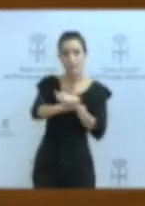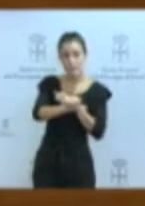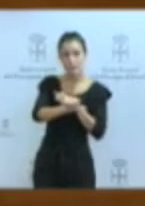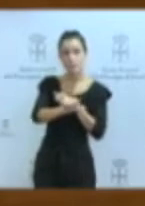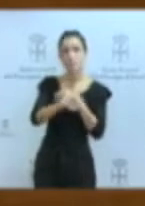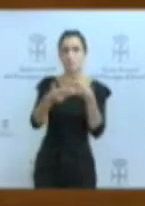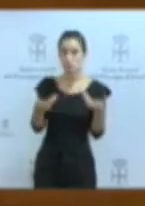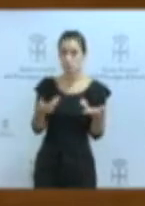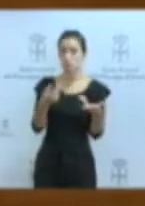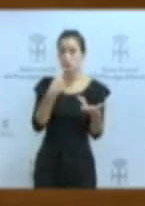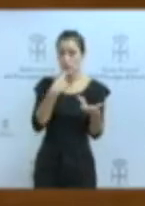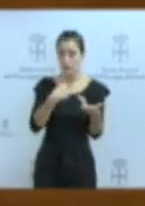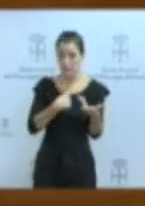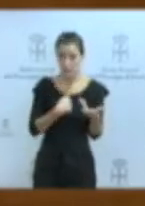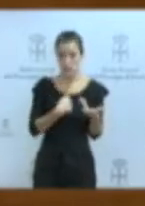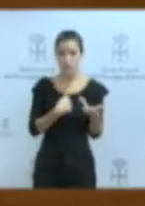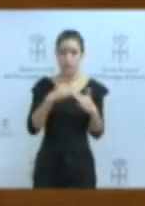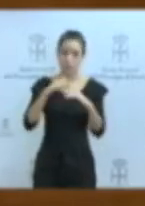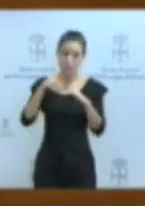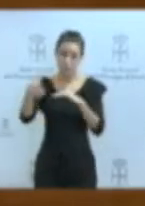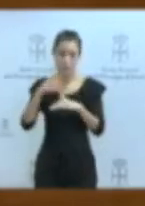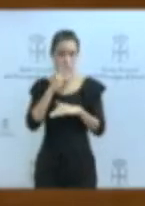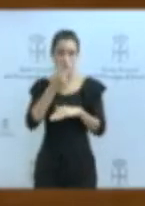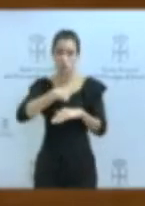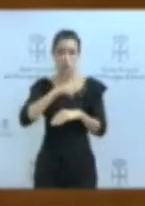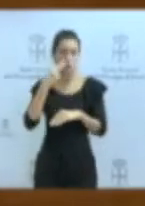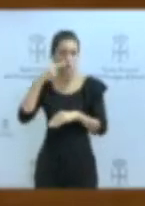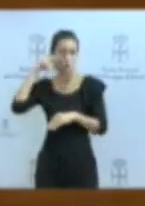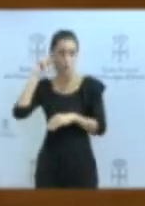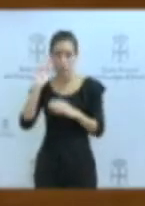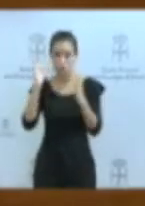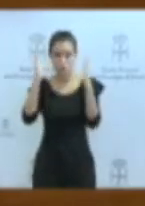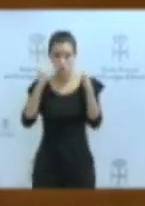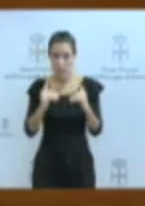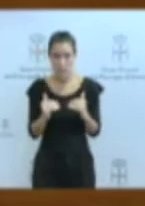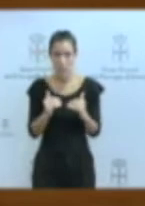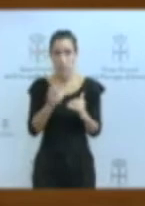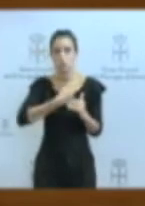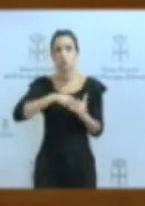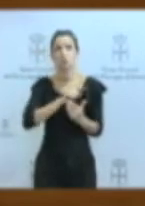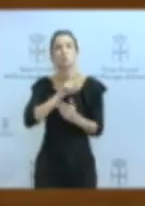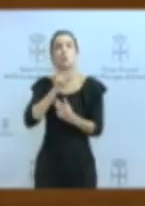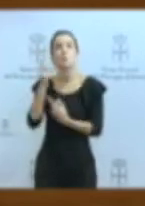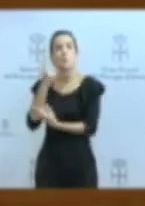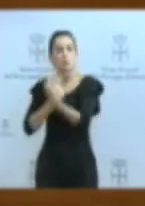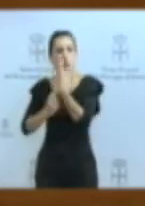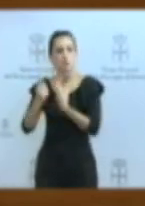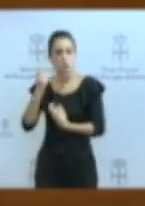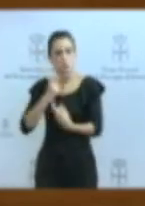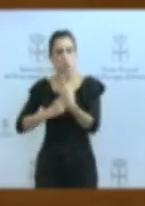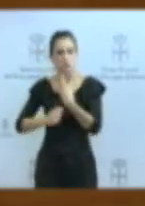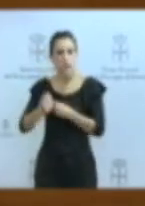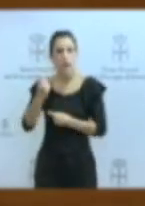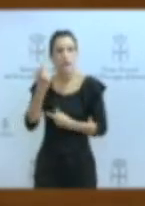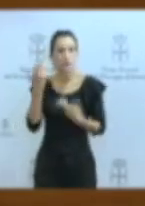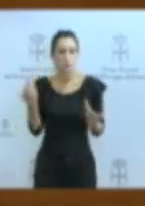en la materia y para ello hemos consultado con la competencia propia de transporte aéreo y con